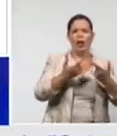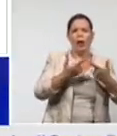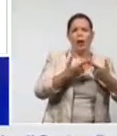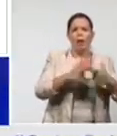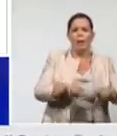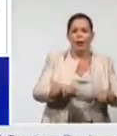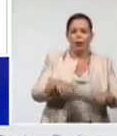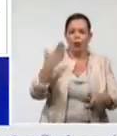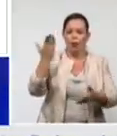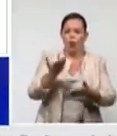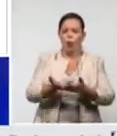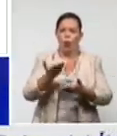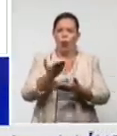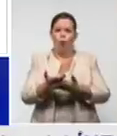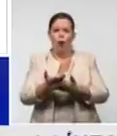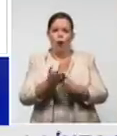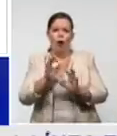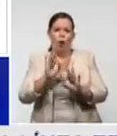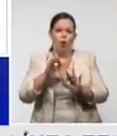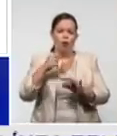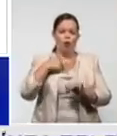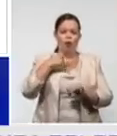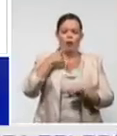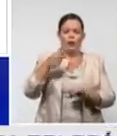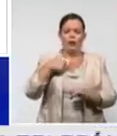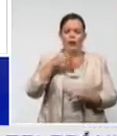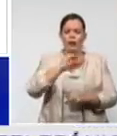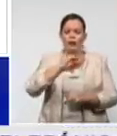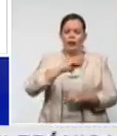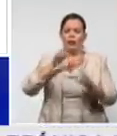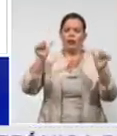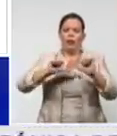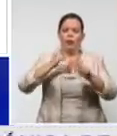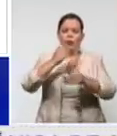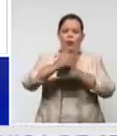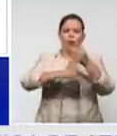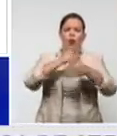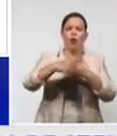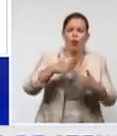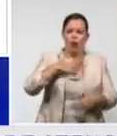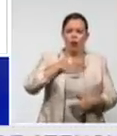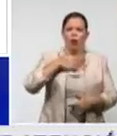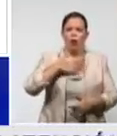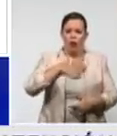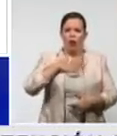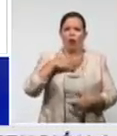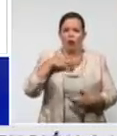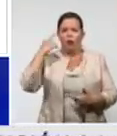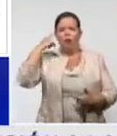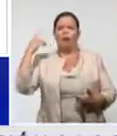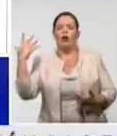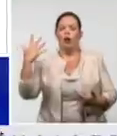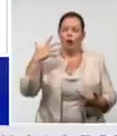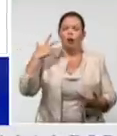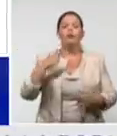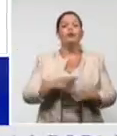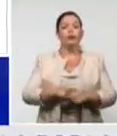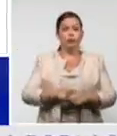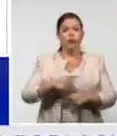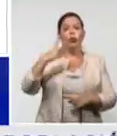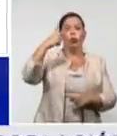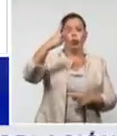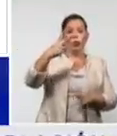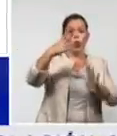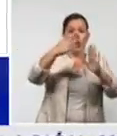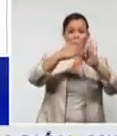síntoma, entre ellos fatiga y dificultad respiratoria, más de 2 meses después de ser